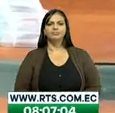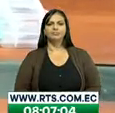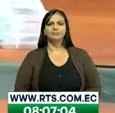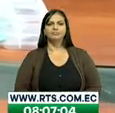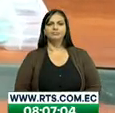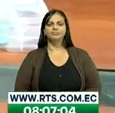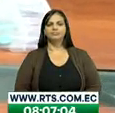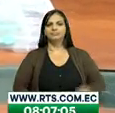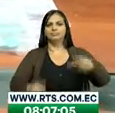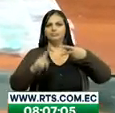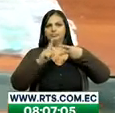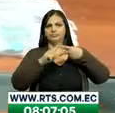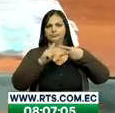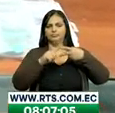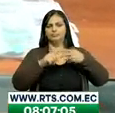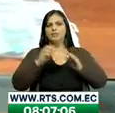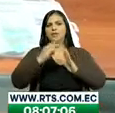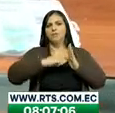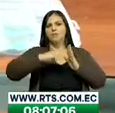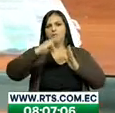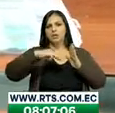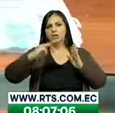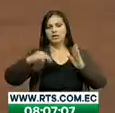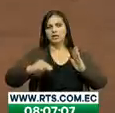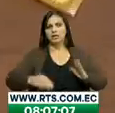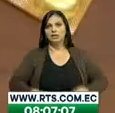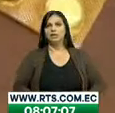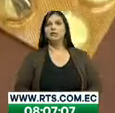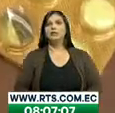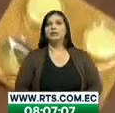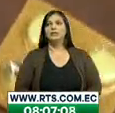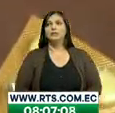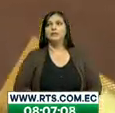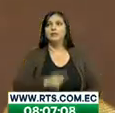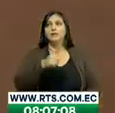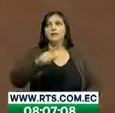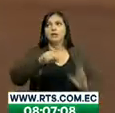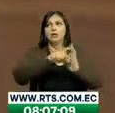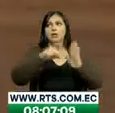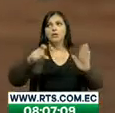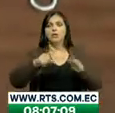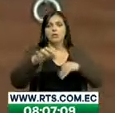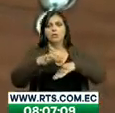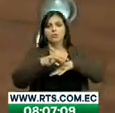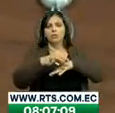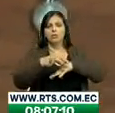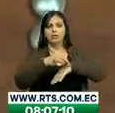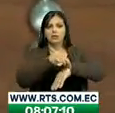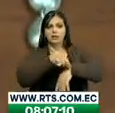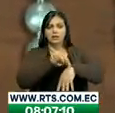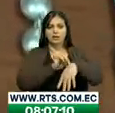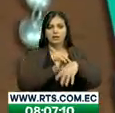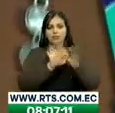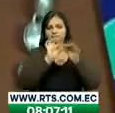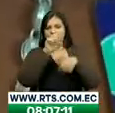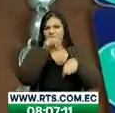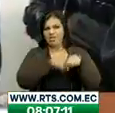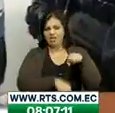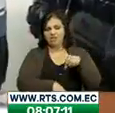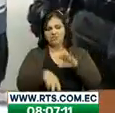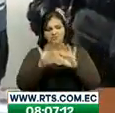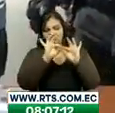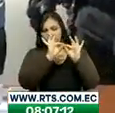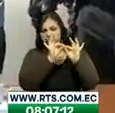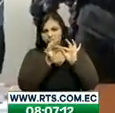En el cantón Montecristi, provincia de Manabí, dos delincuentes rompieron la vitrina de un local de reparación de relojes para llevarse objetos de valor